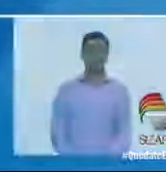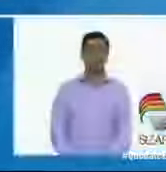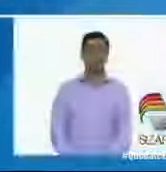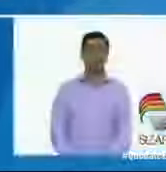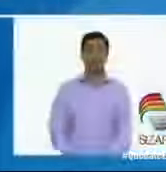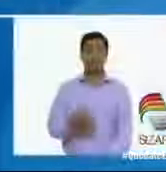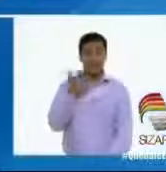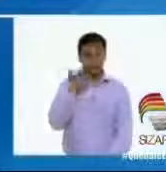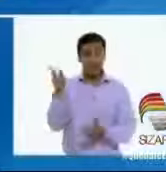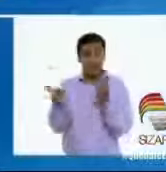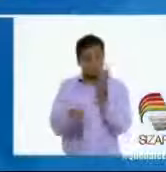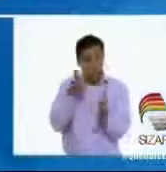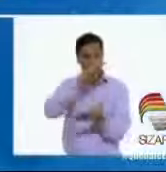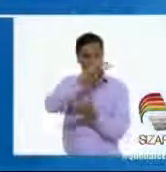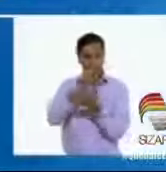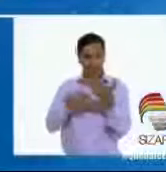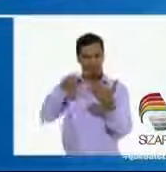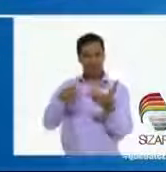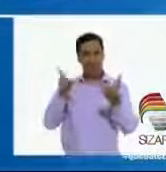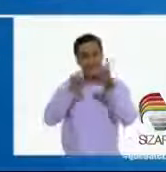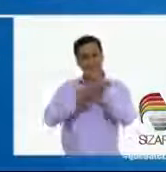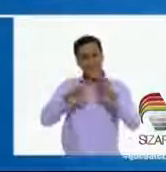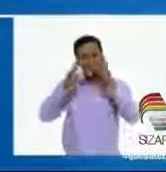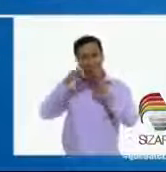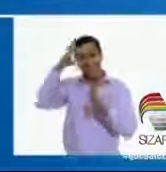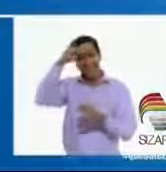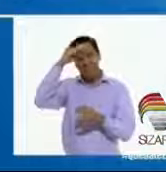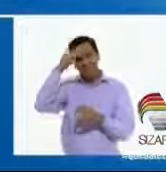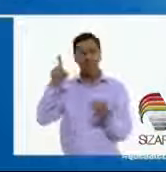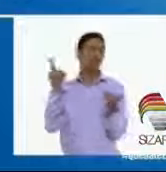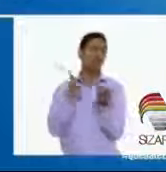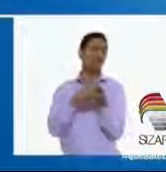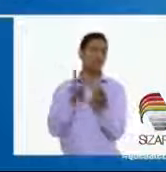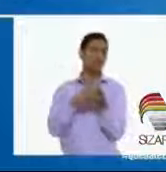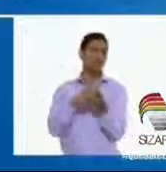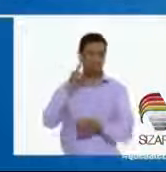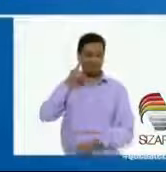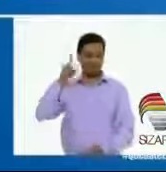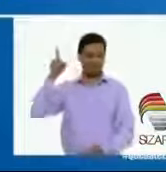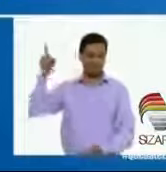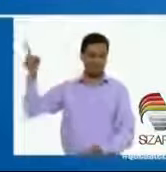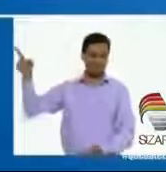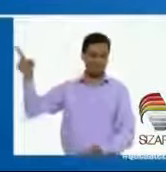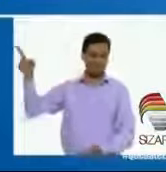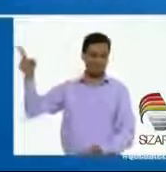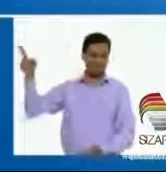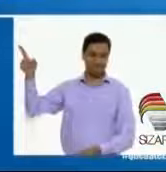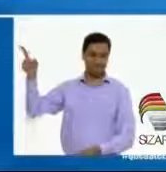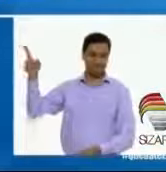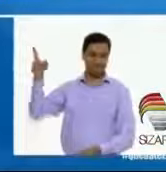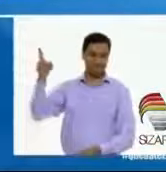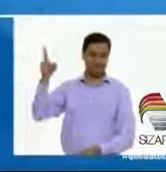Si quieres volver a ver los programas de Aprende en Casa, los puedes encontrar en la siguiente liga: